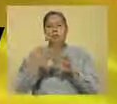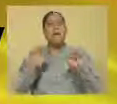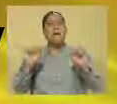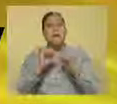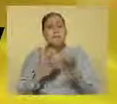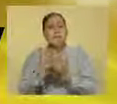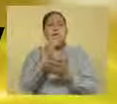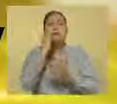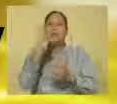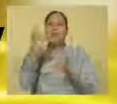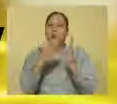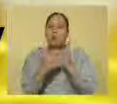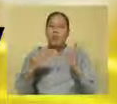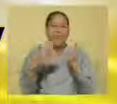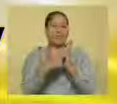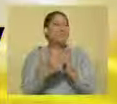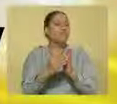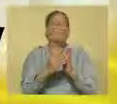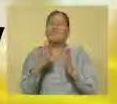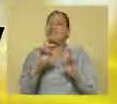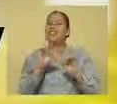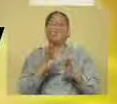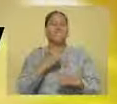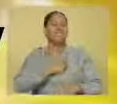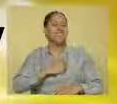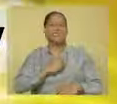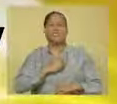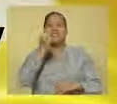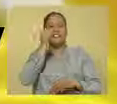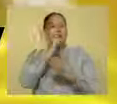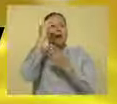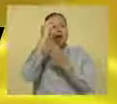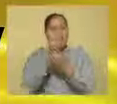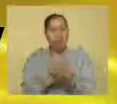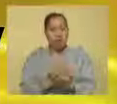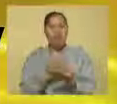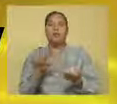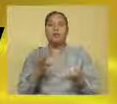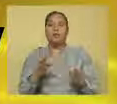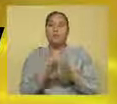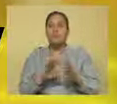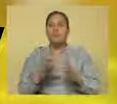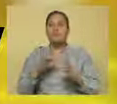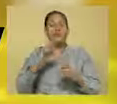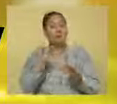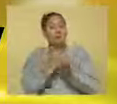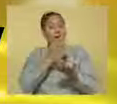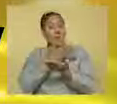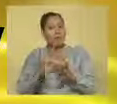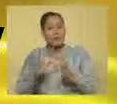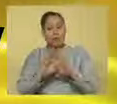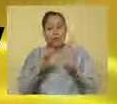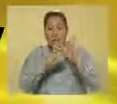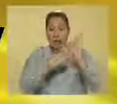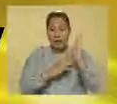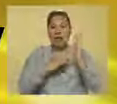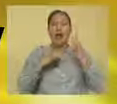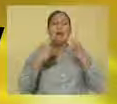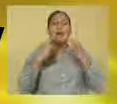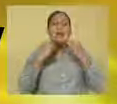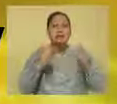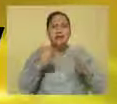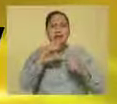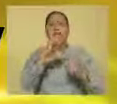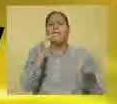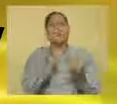es de 1 millón, pero desafortunadamente hay un rezago. Y por otra parte, la reforma fiscal también